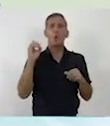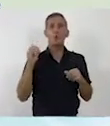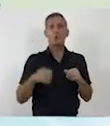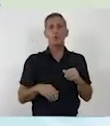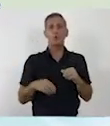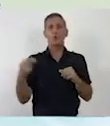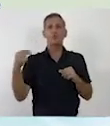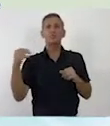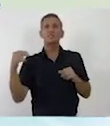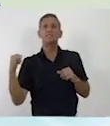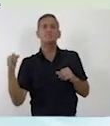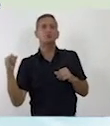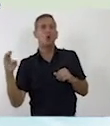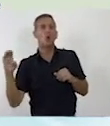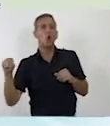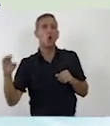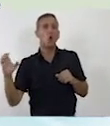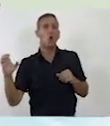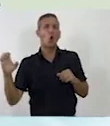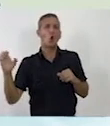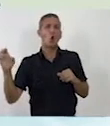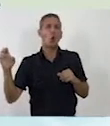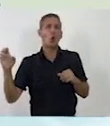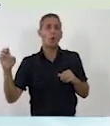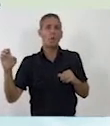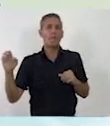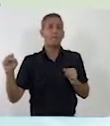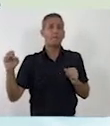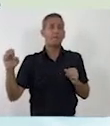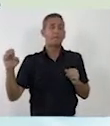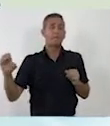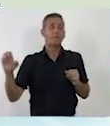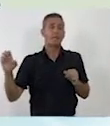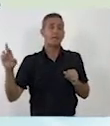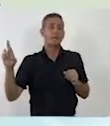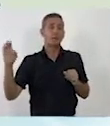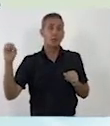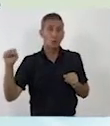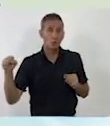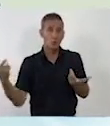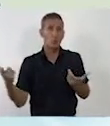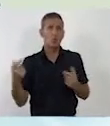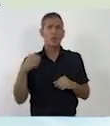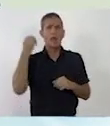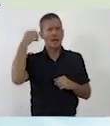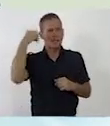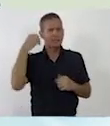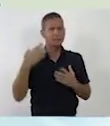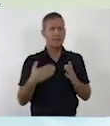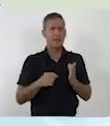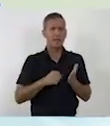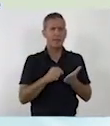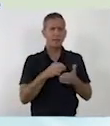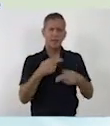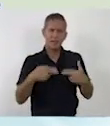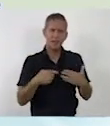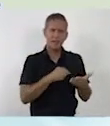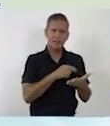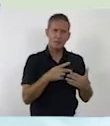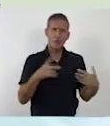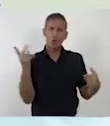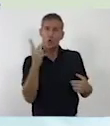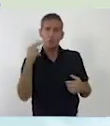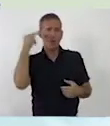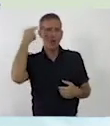algunos isómeros también. Hay que saber representar, además de interpretar los diagramas de energía, hay que saber representarlo. Es decir, que fíjense que son dos